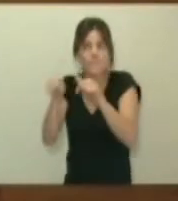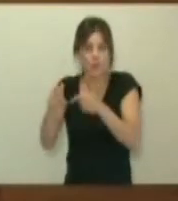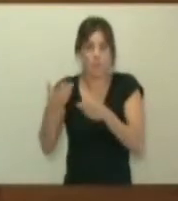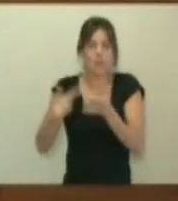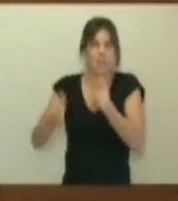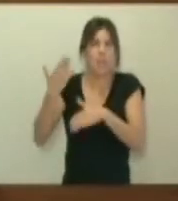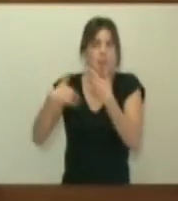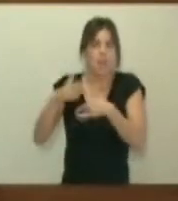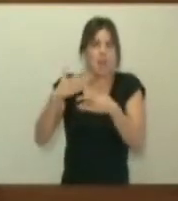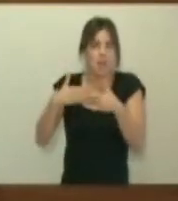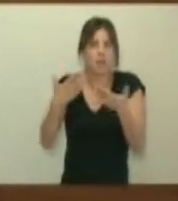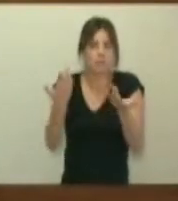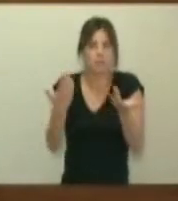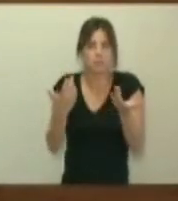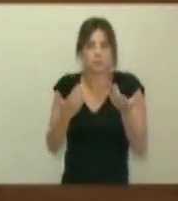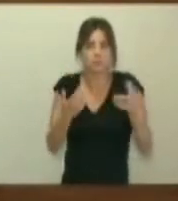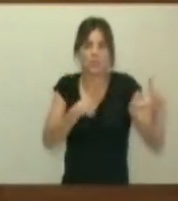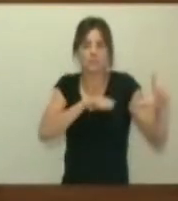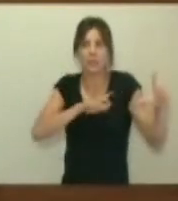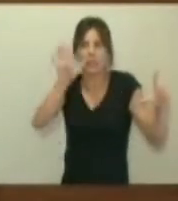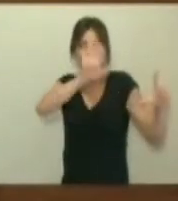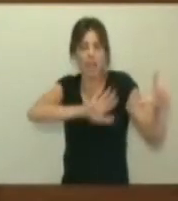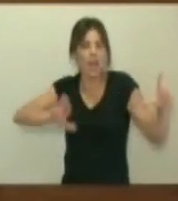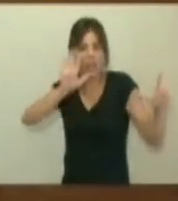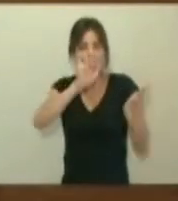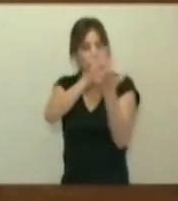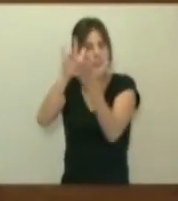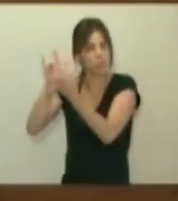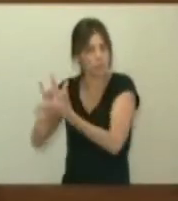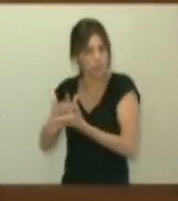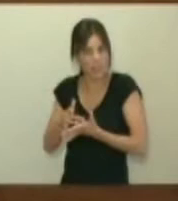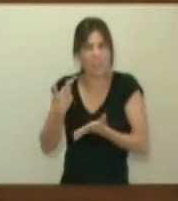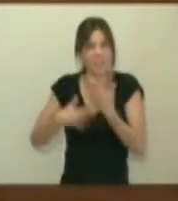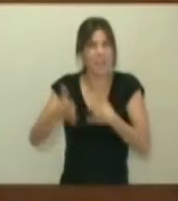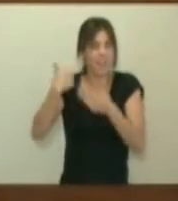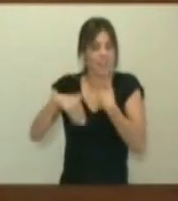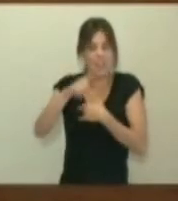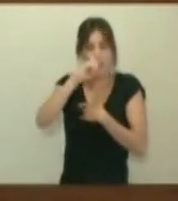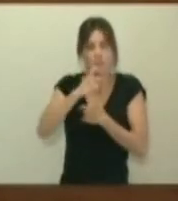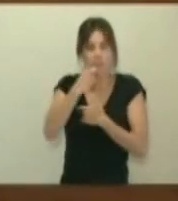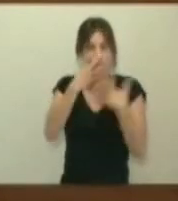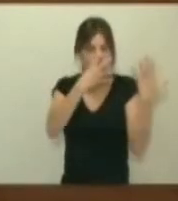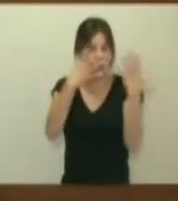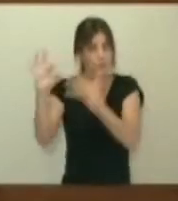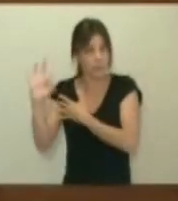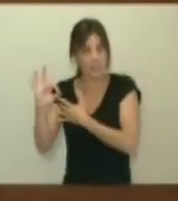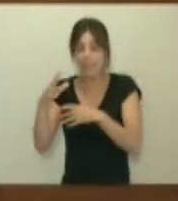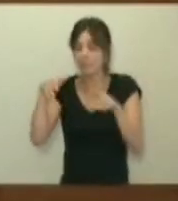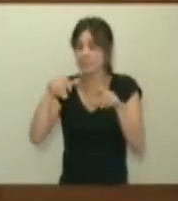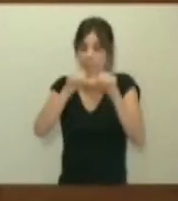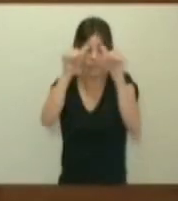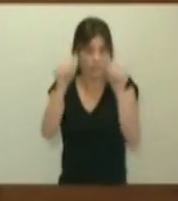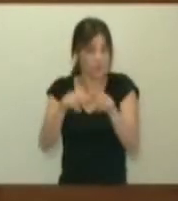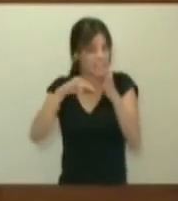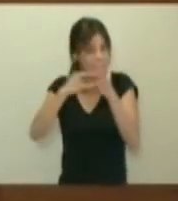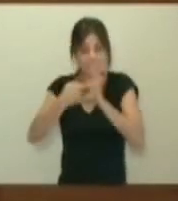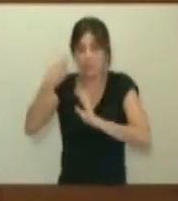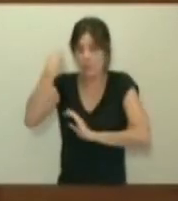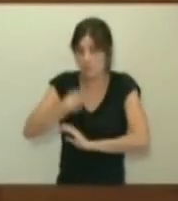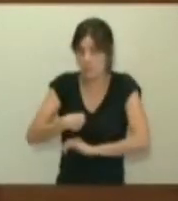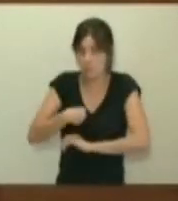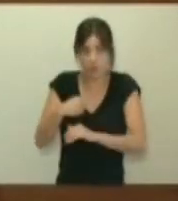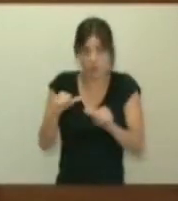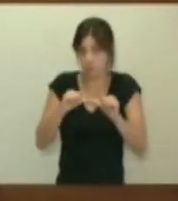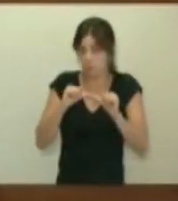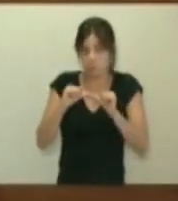decidió en el conjunto del país, en la estructura de la Administración General del Estado, a finales de los 90, y que se ha desarrollado de